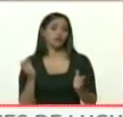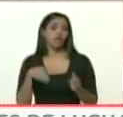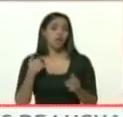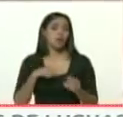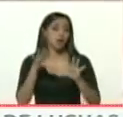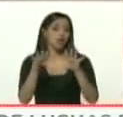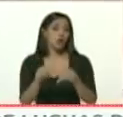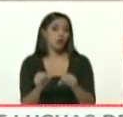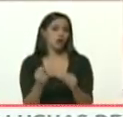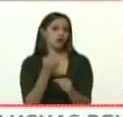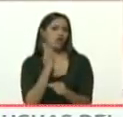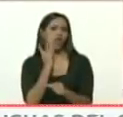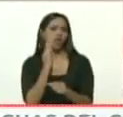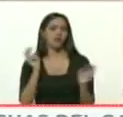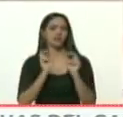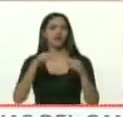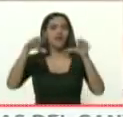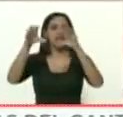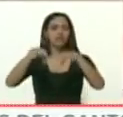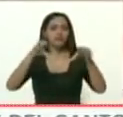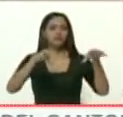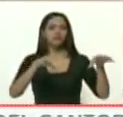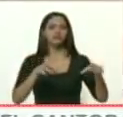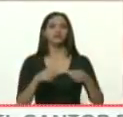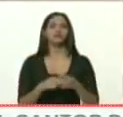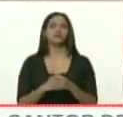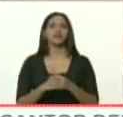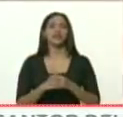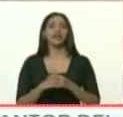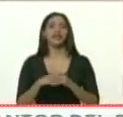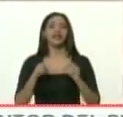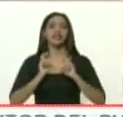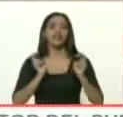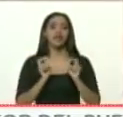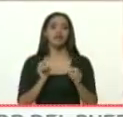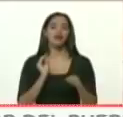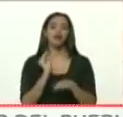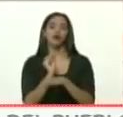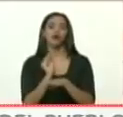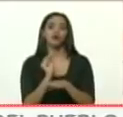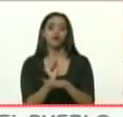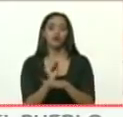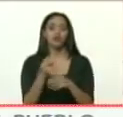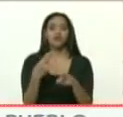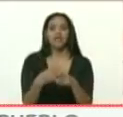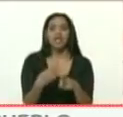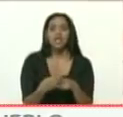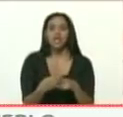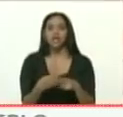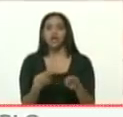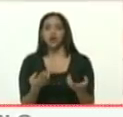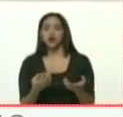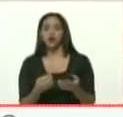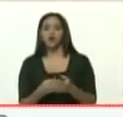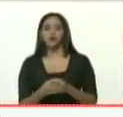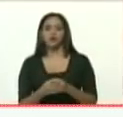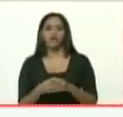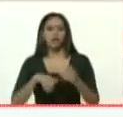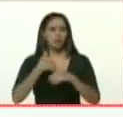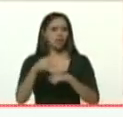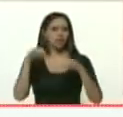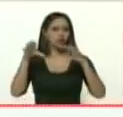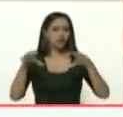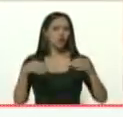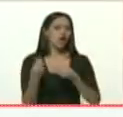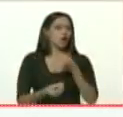el tema de las lluvias, el tema del control de riesgo, el plan de lluvias. ¿Cómo se ha expandido este y